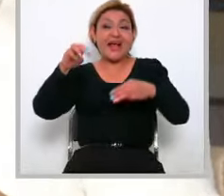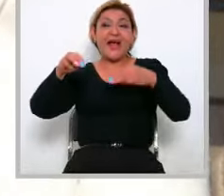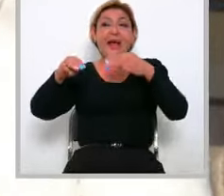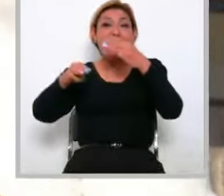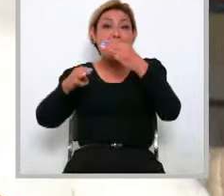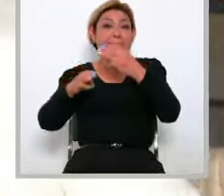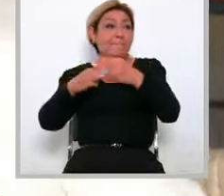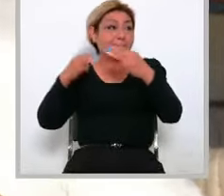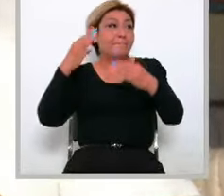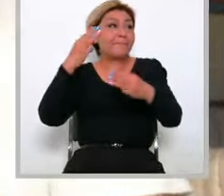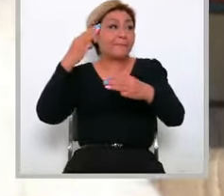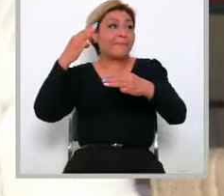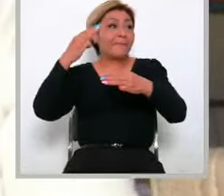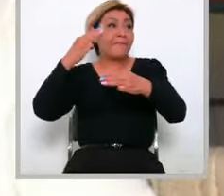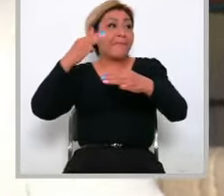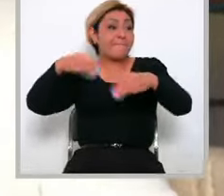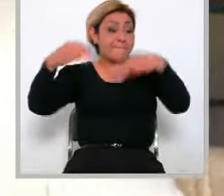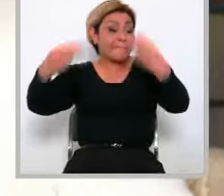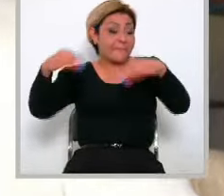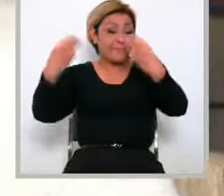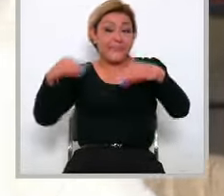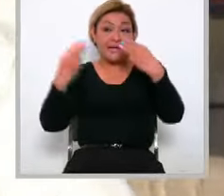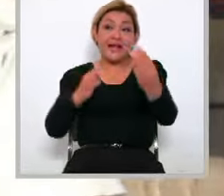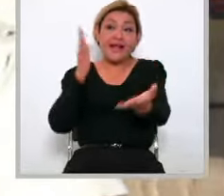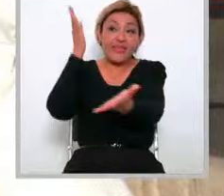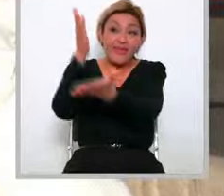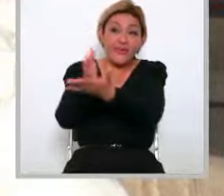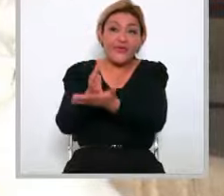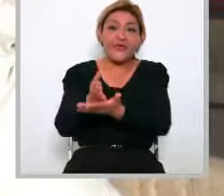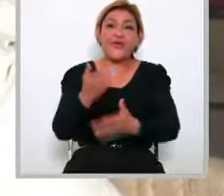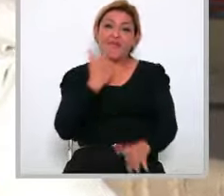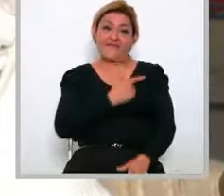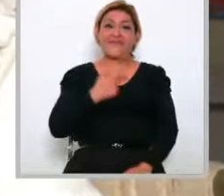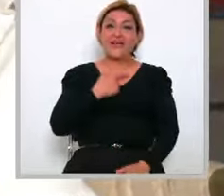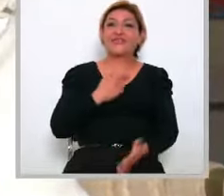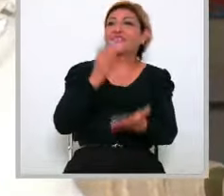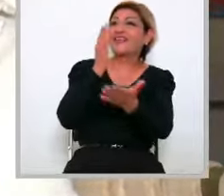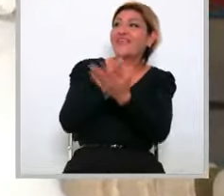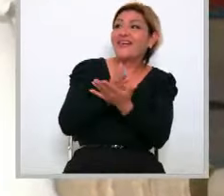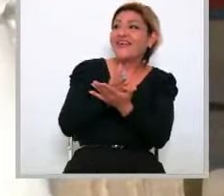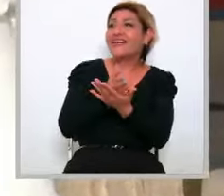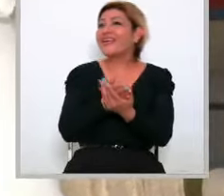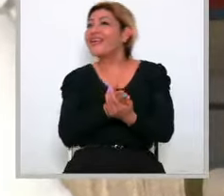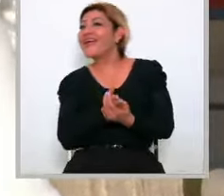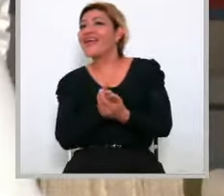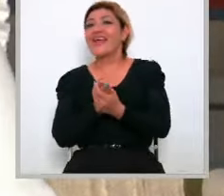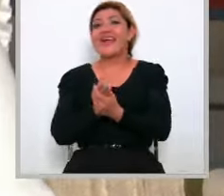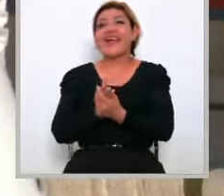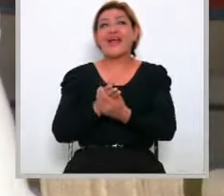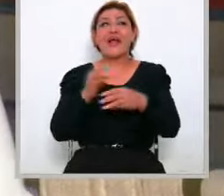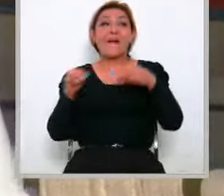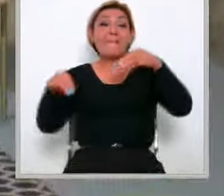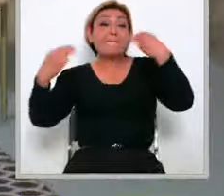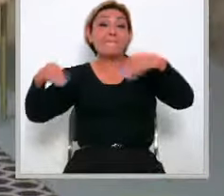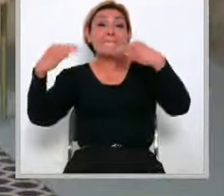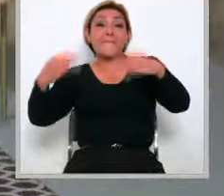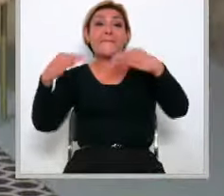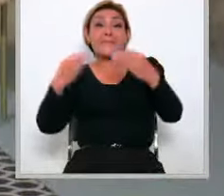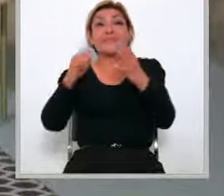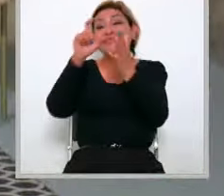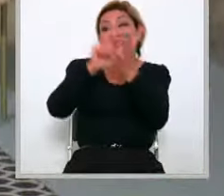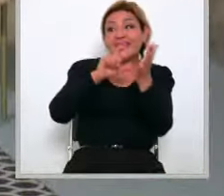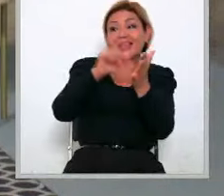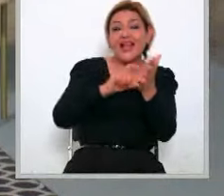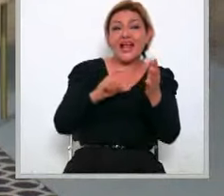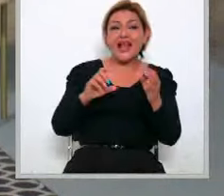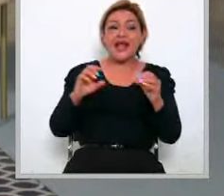vives? Sí, y también los domingos también me gustan porque mi papá va a jugar béisbol. Oye, ¿y a ti en la